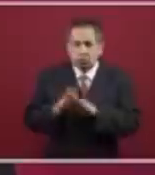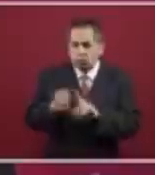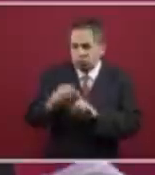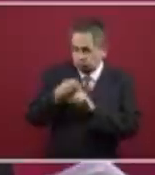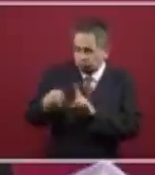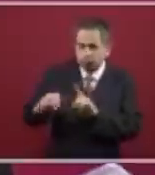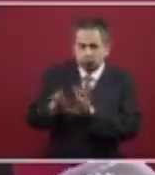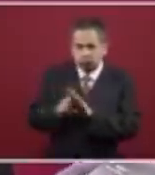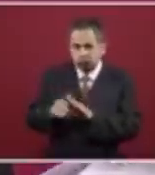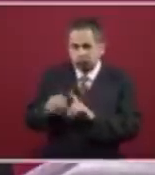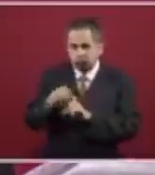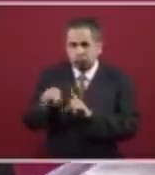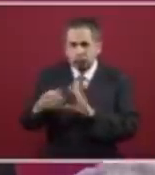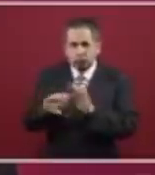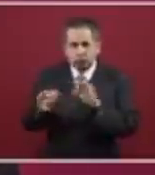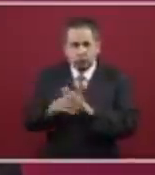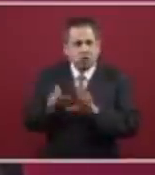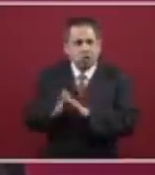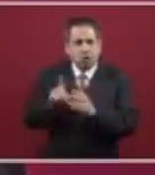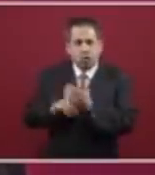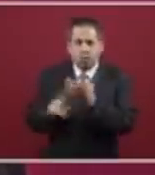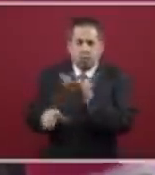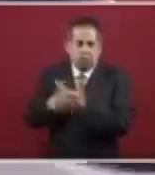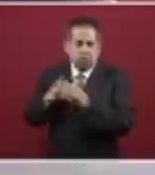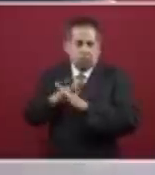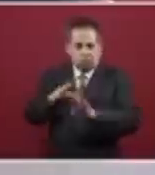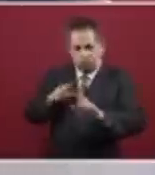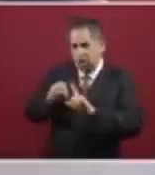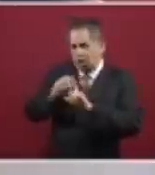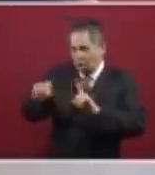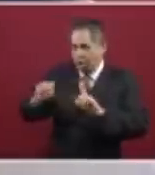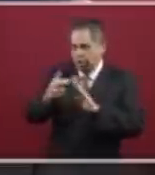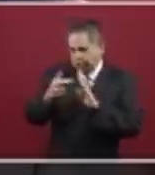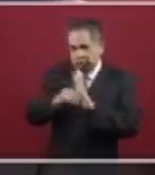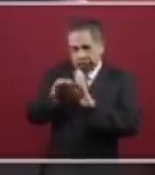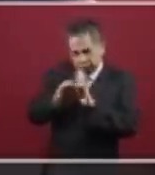ordenar la migración,